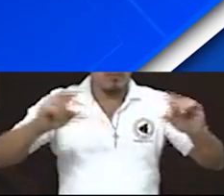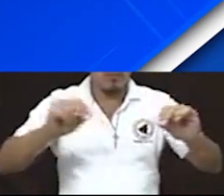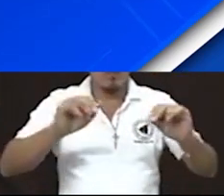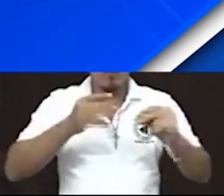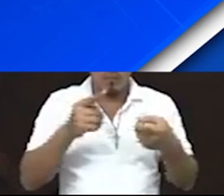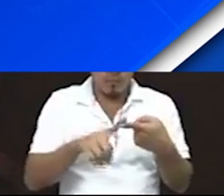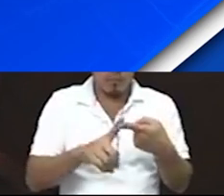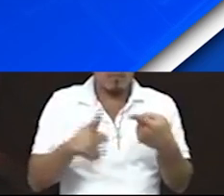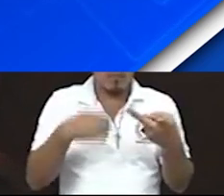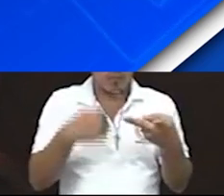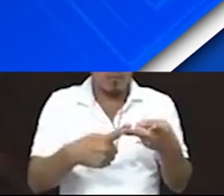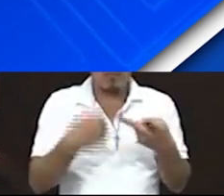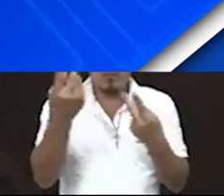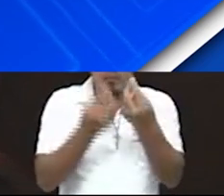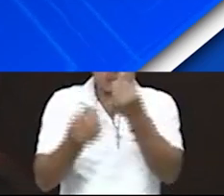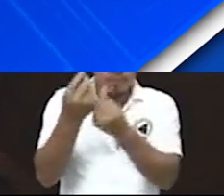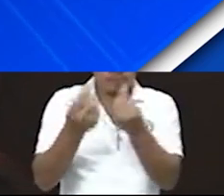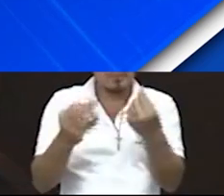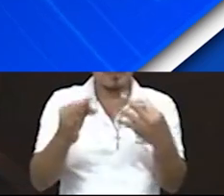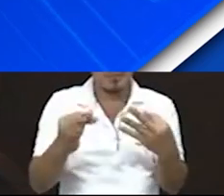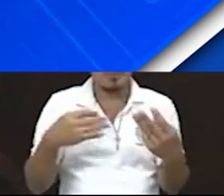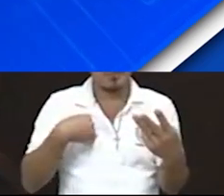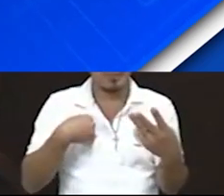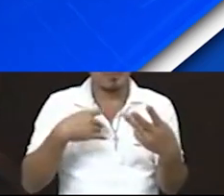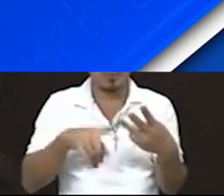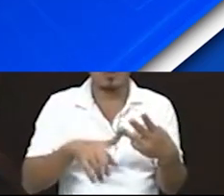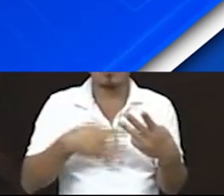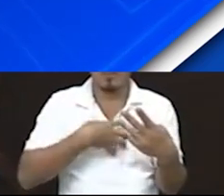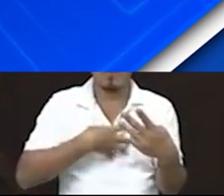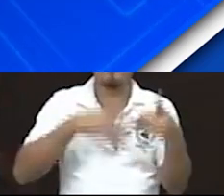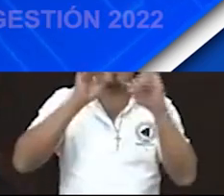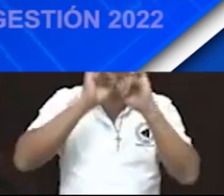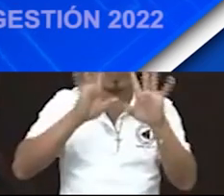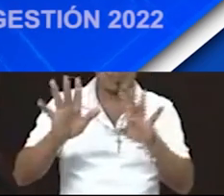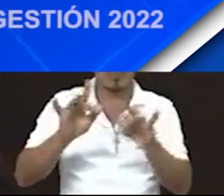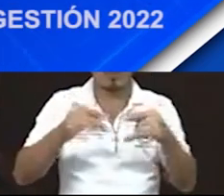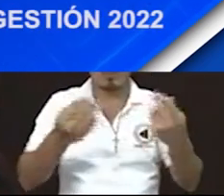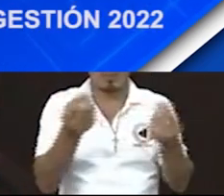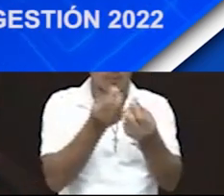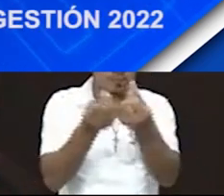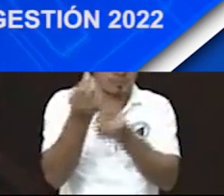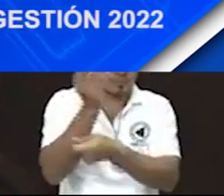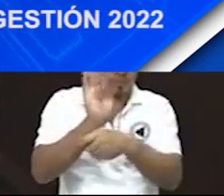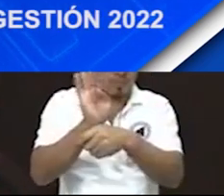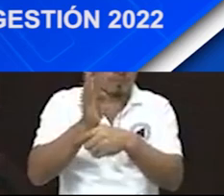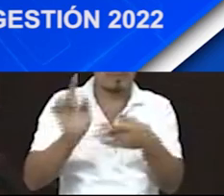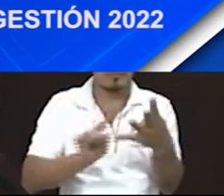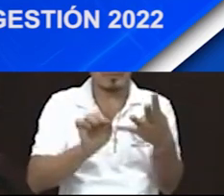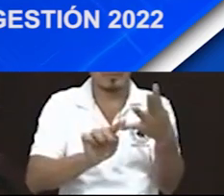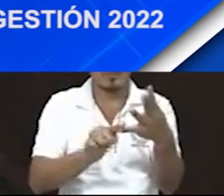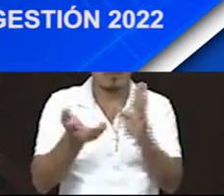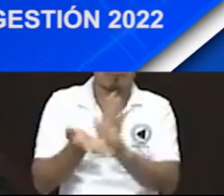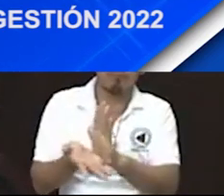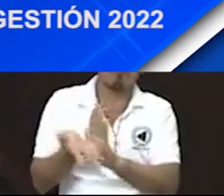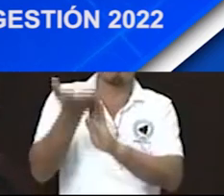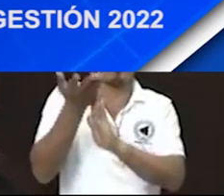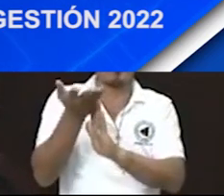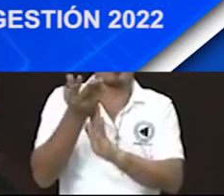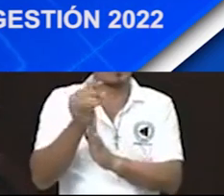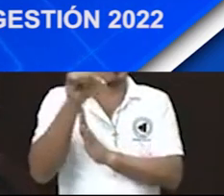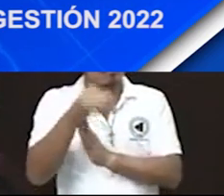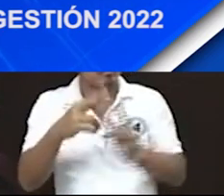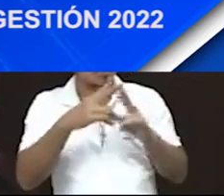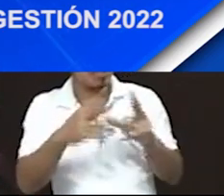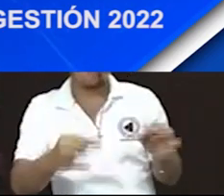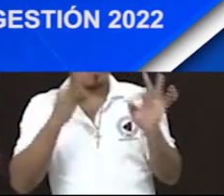su economía, su seguridad financiera y eleva la reputación